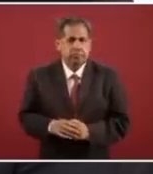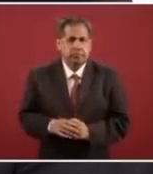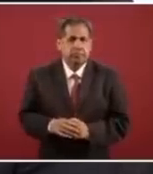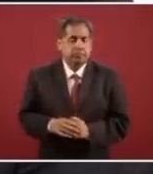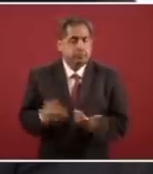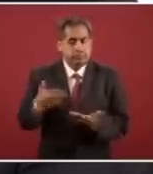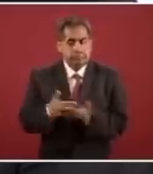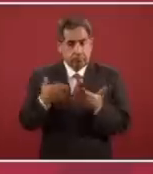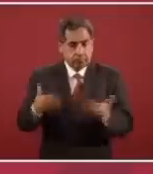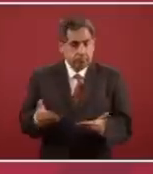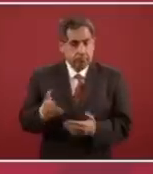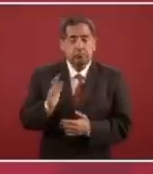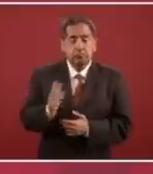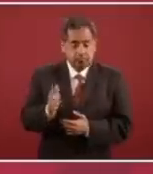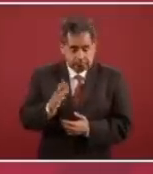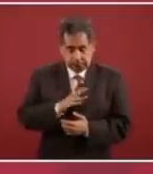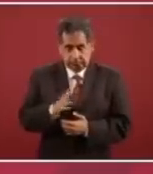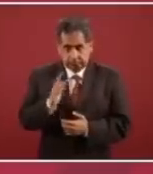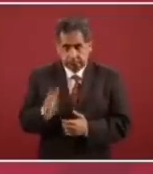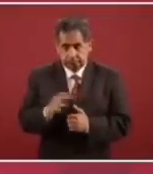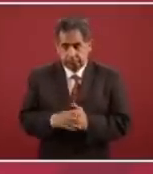Y ahora que tenemos